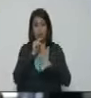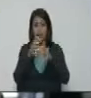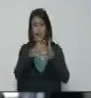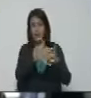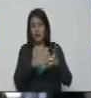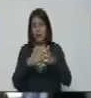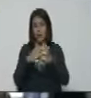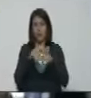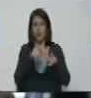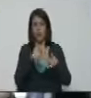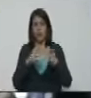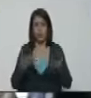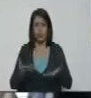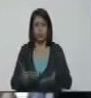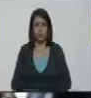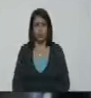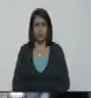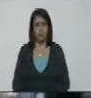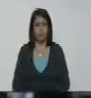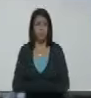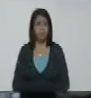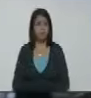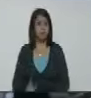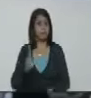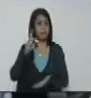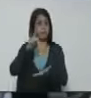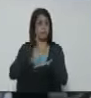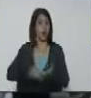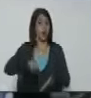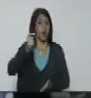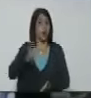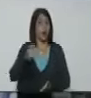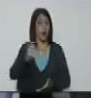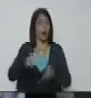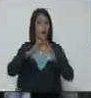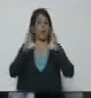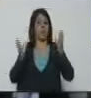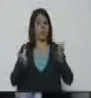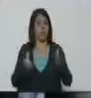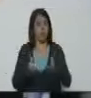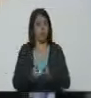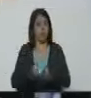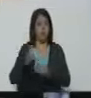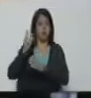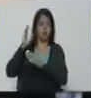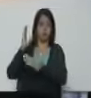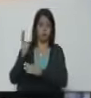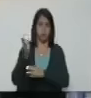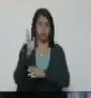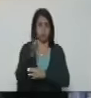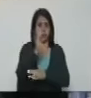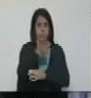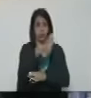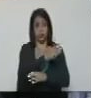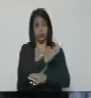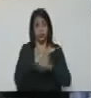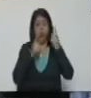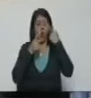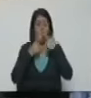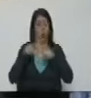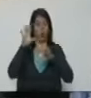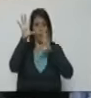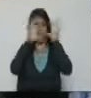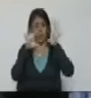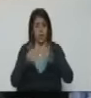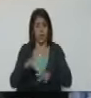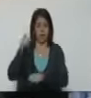Unidos para erigirse como el juez del mundo a condenar otros países,